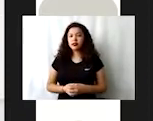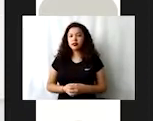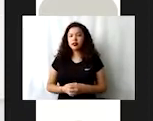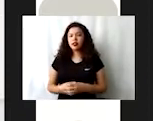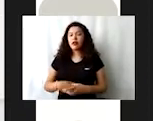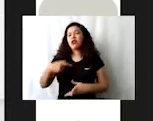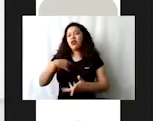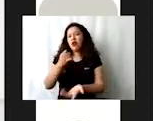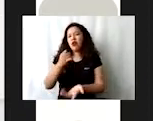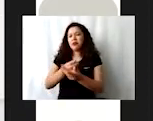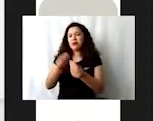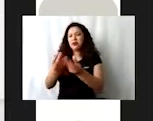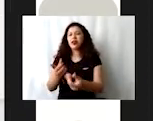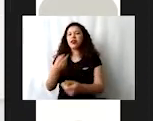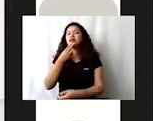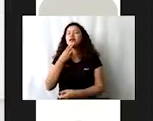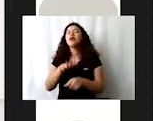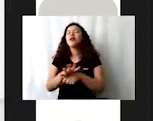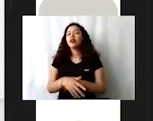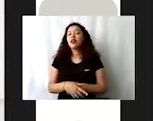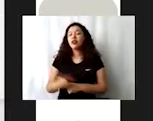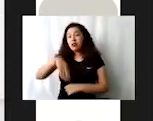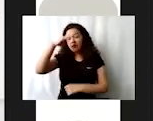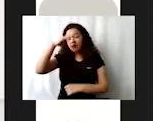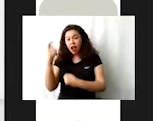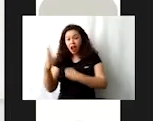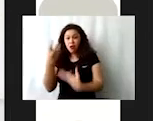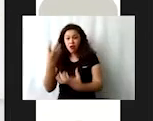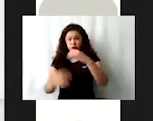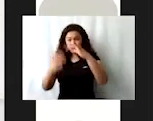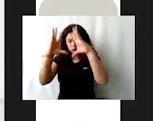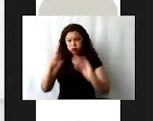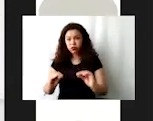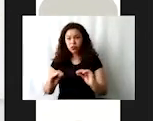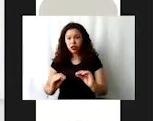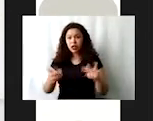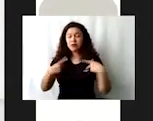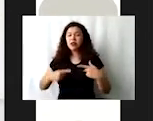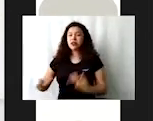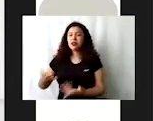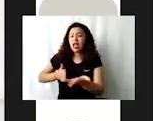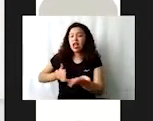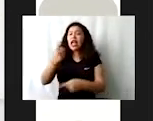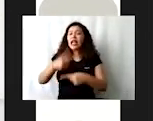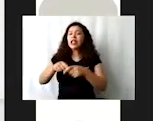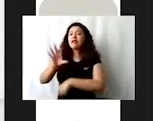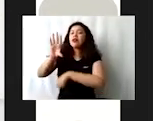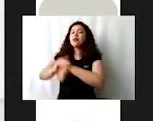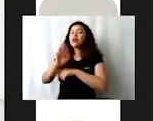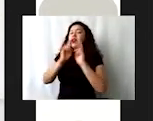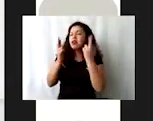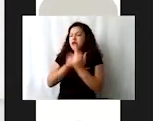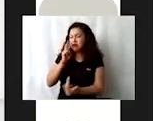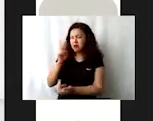impresión? Oigan, ¿no piensan hacer algo para apagar el incendio? ¿Quién dejó entrar a estas personas? ¿No ven que estamos en una